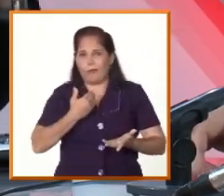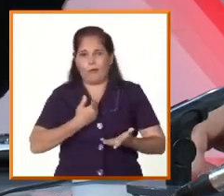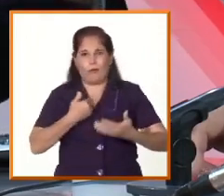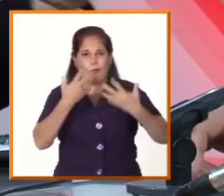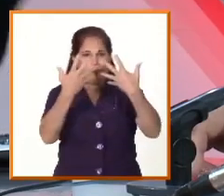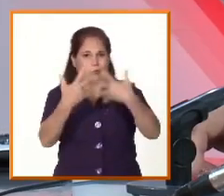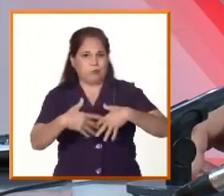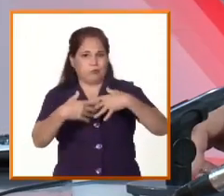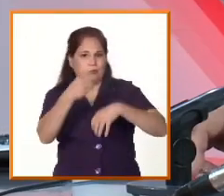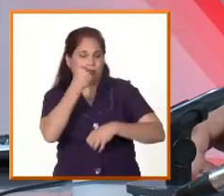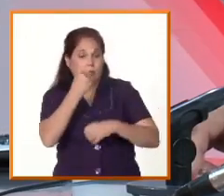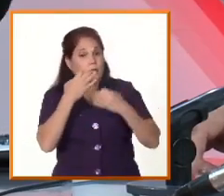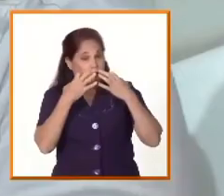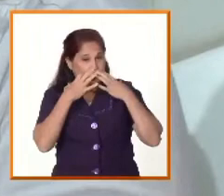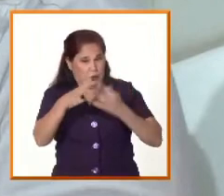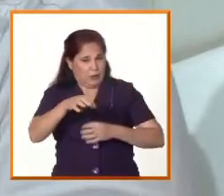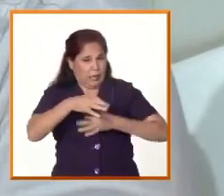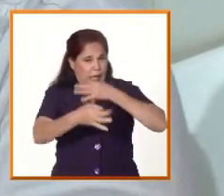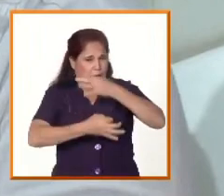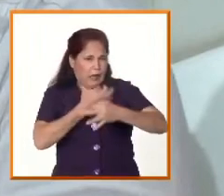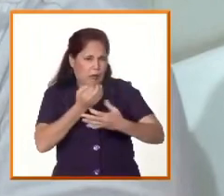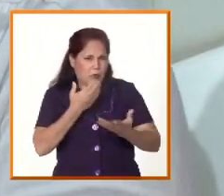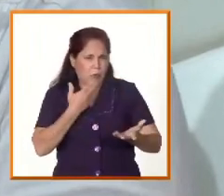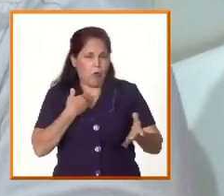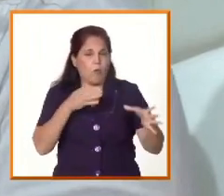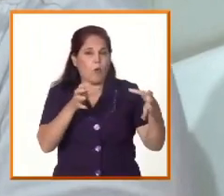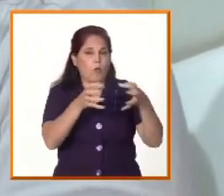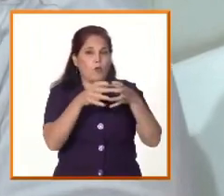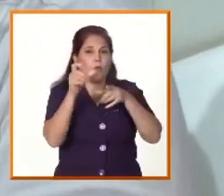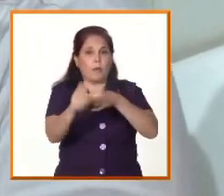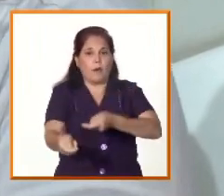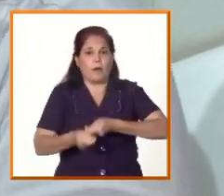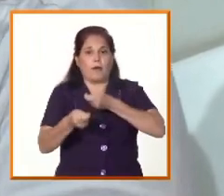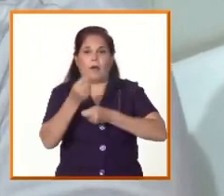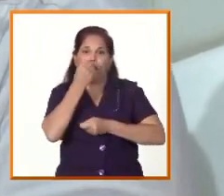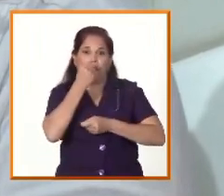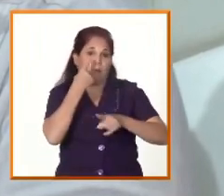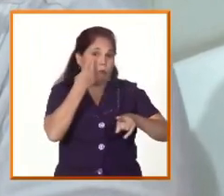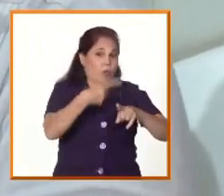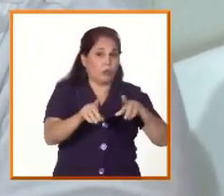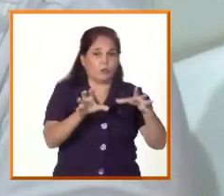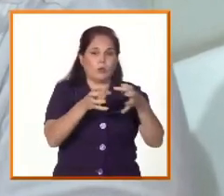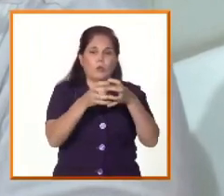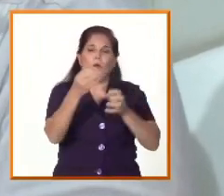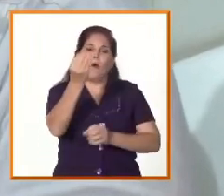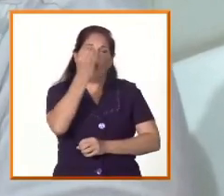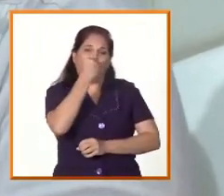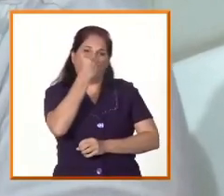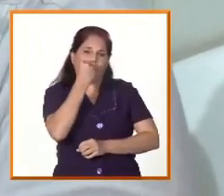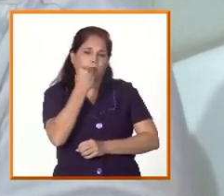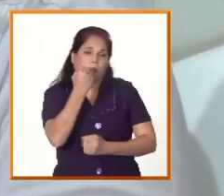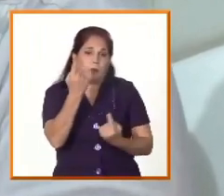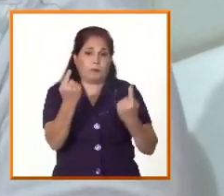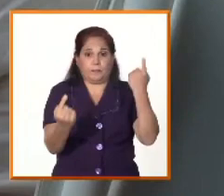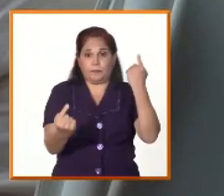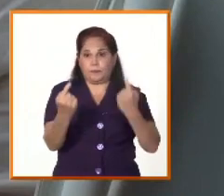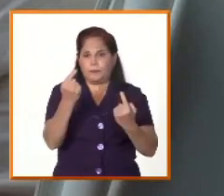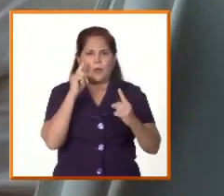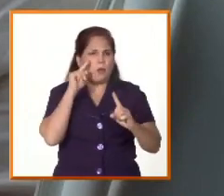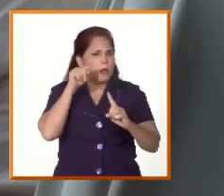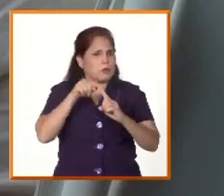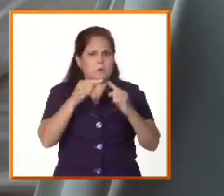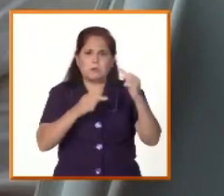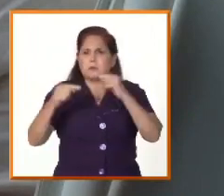también ahí en medio Sería bueno puedo explicar eso está el grupo agroalimentario el grupo alimentario bueno Cuáles son las misiones principales